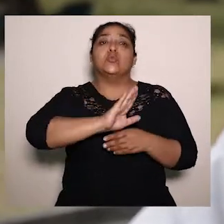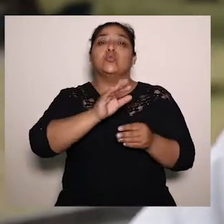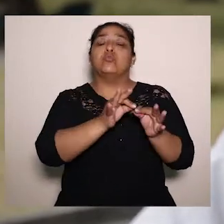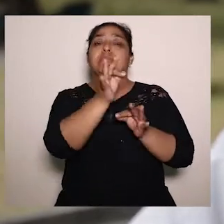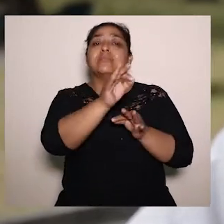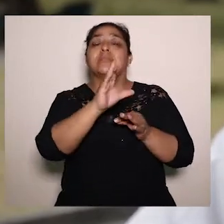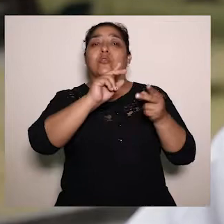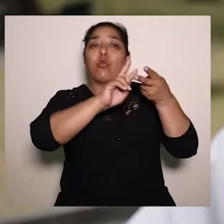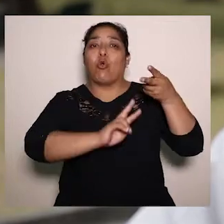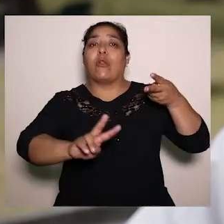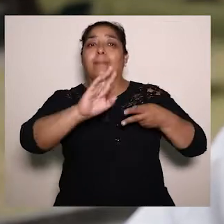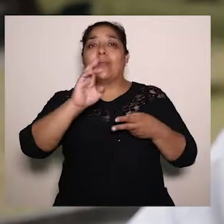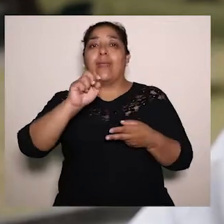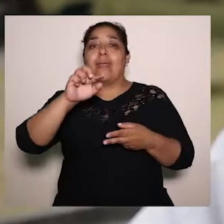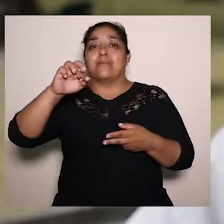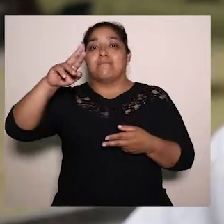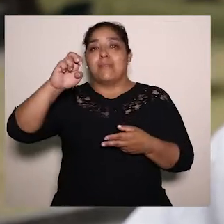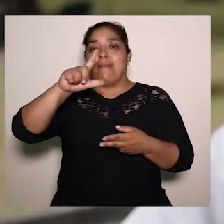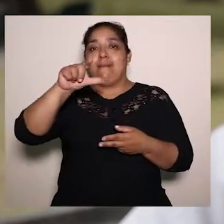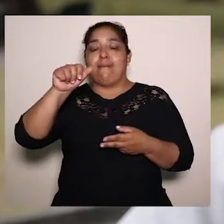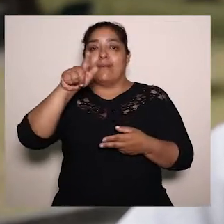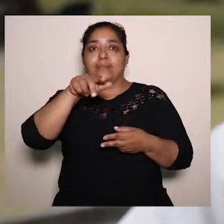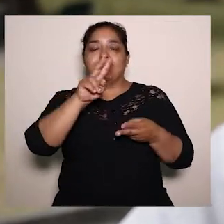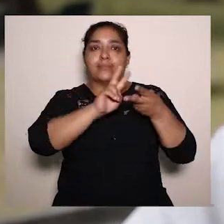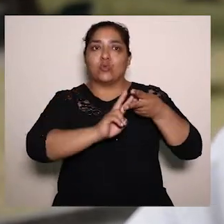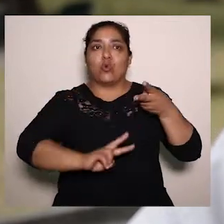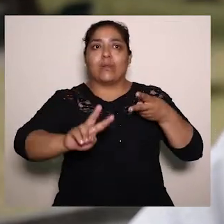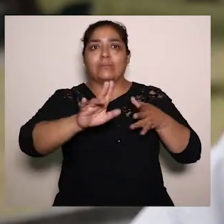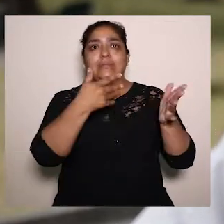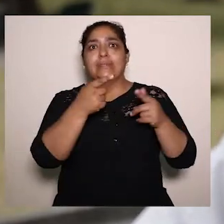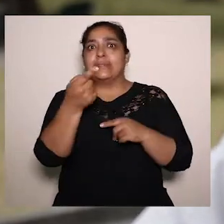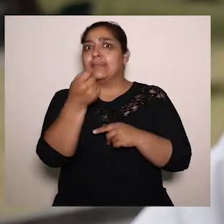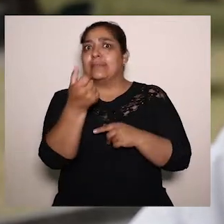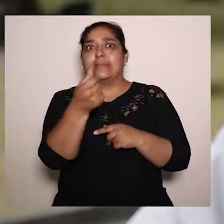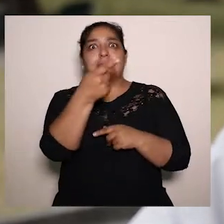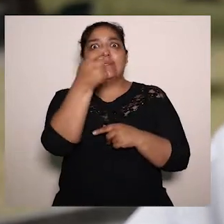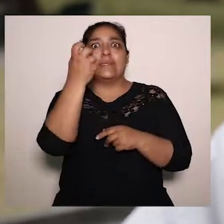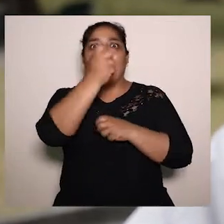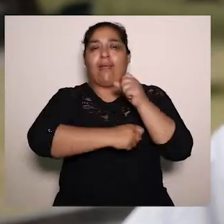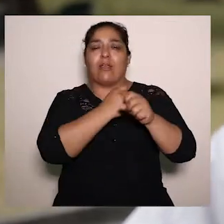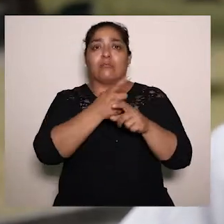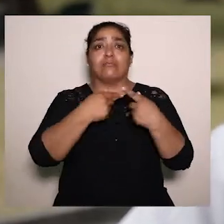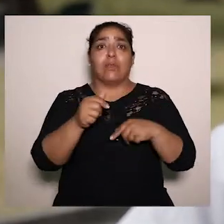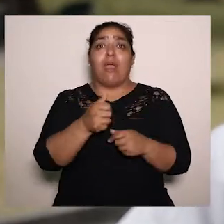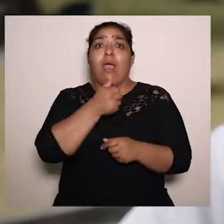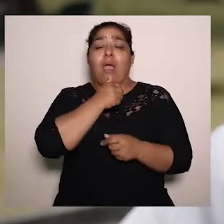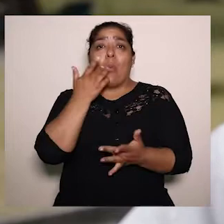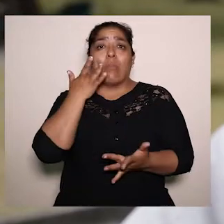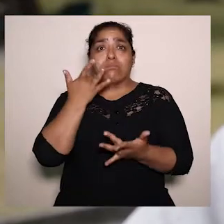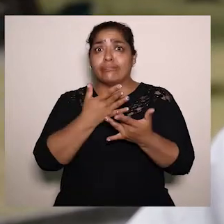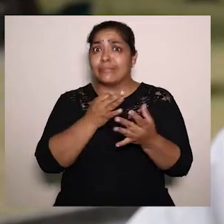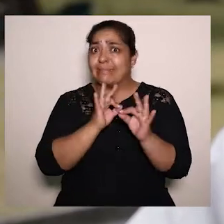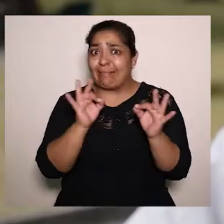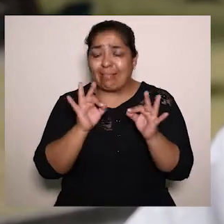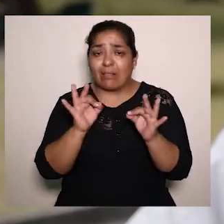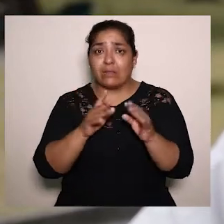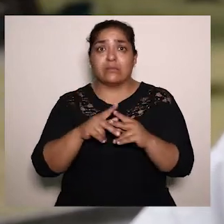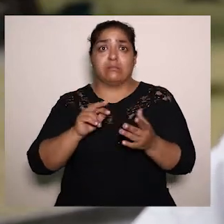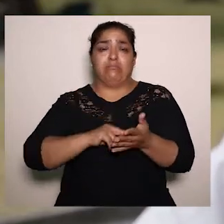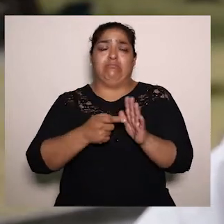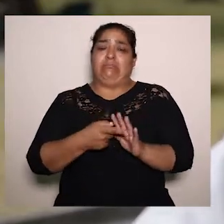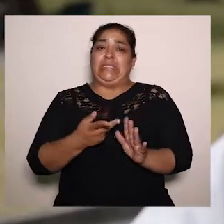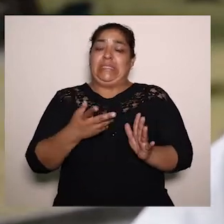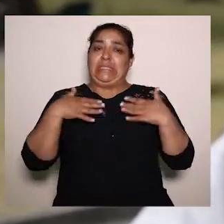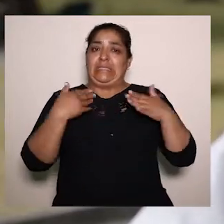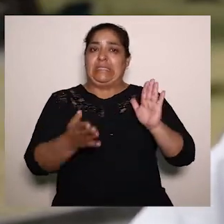corregimiento les pedía el primer corregimiento entre agua potable un corregimiento que va a cumplir 100 años de existencia y sin agua potable en pleno siglo 21